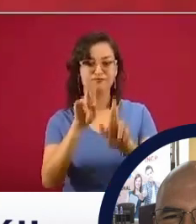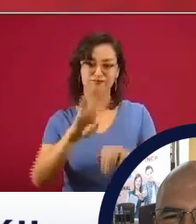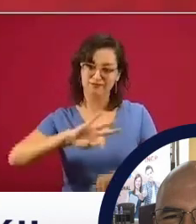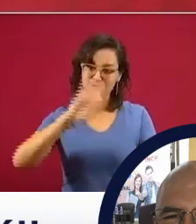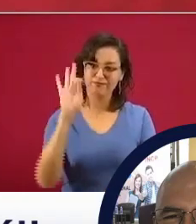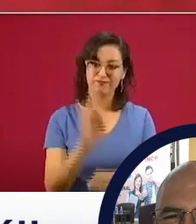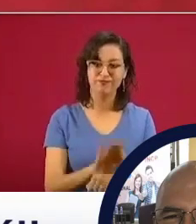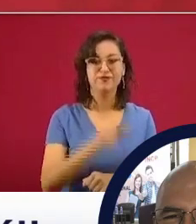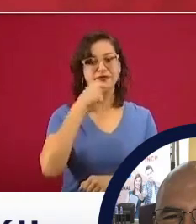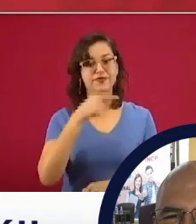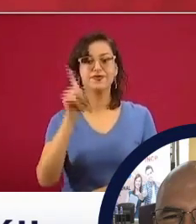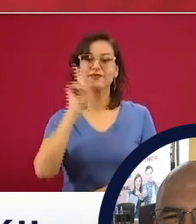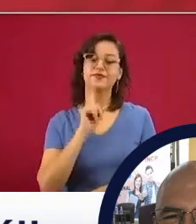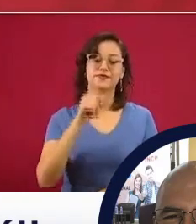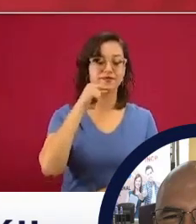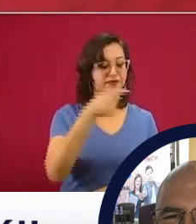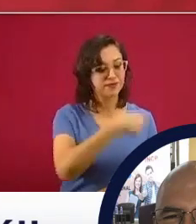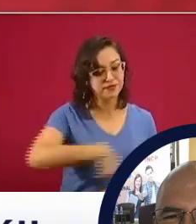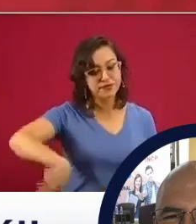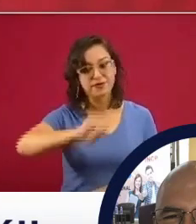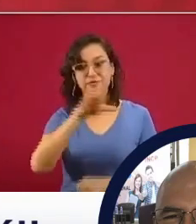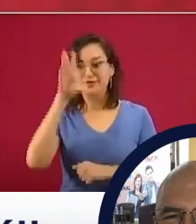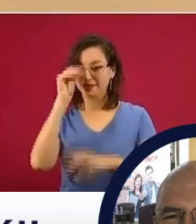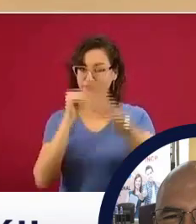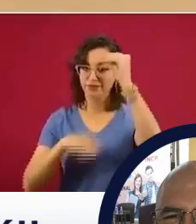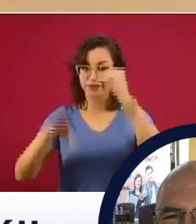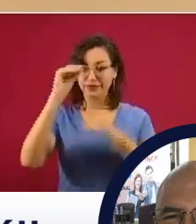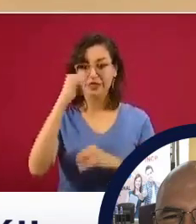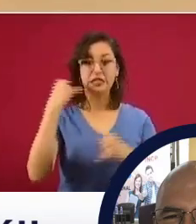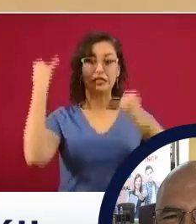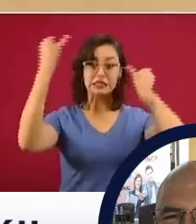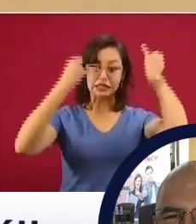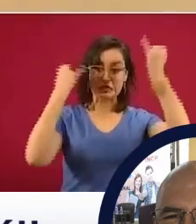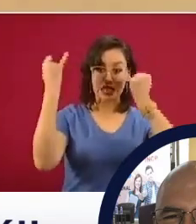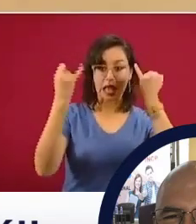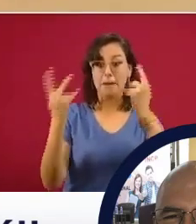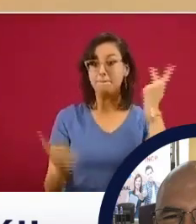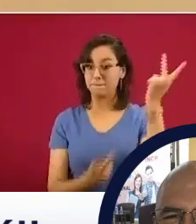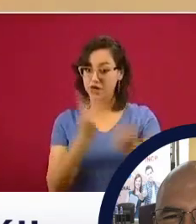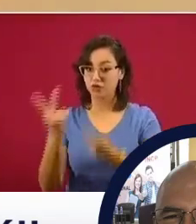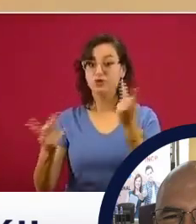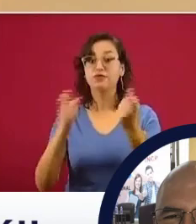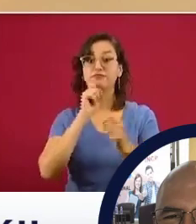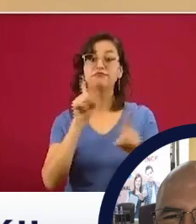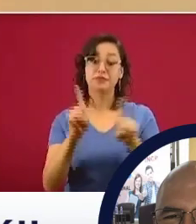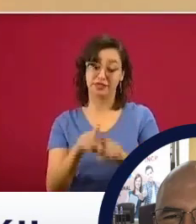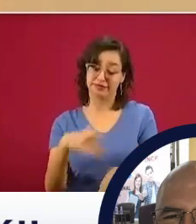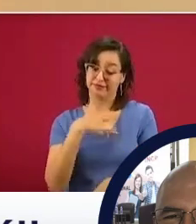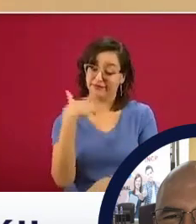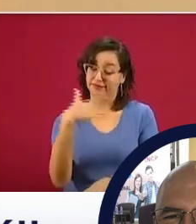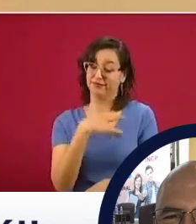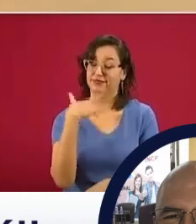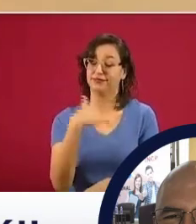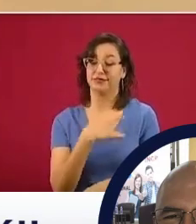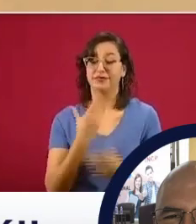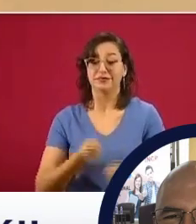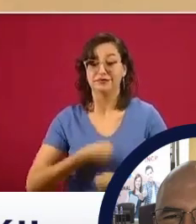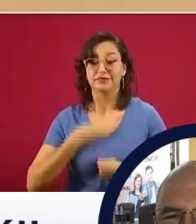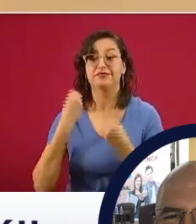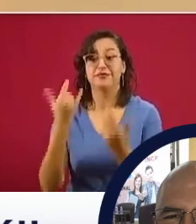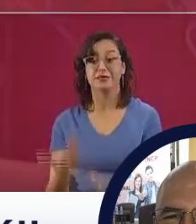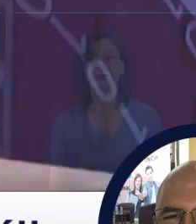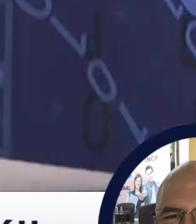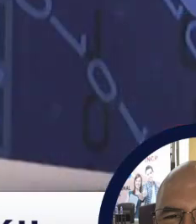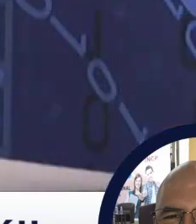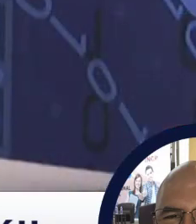que sigamos precauciones, que nos mantengamos seguros. Eso es muy importante, Luis. Totalmente. Pues te agradezco mucho,